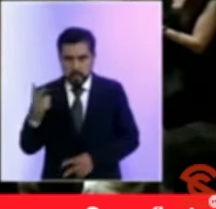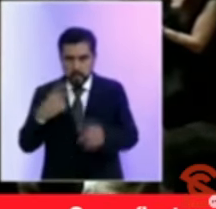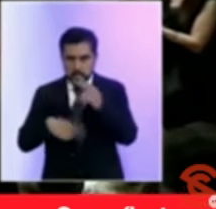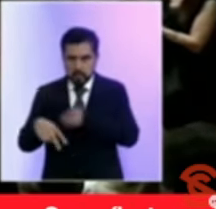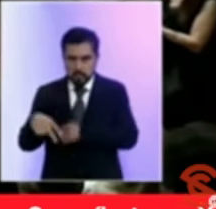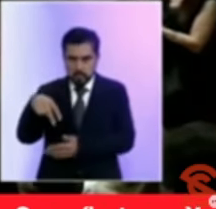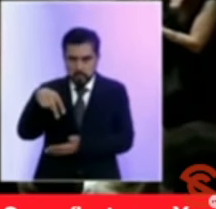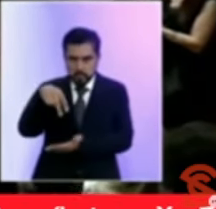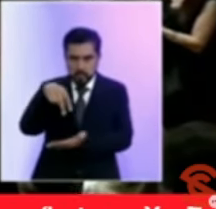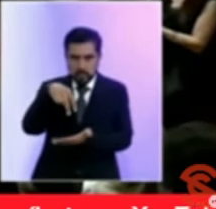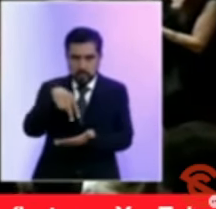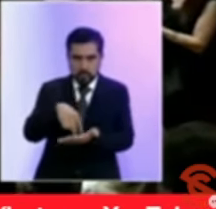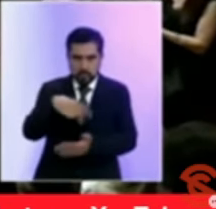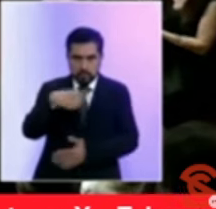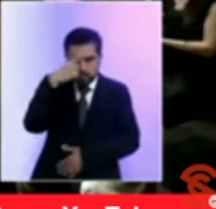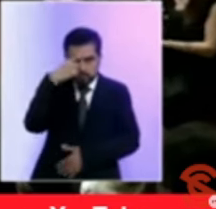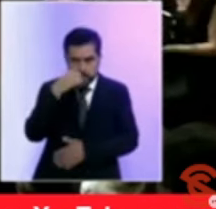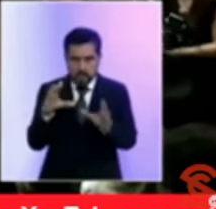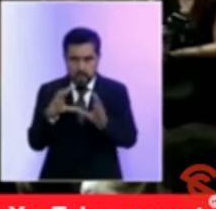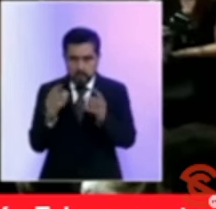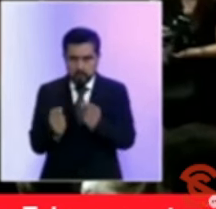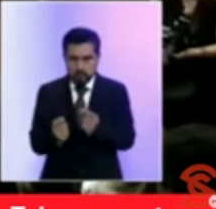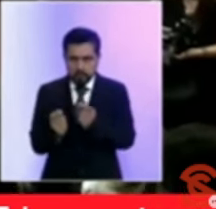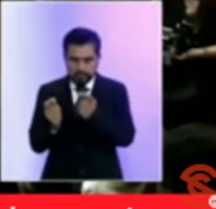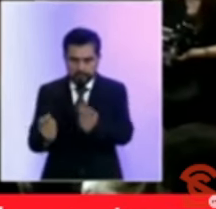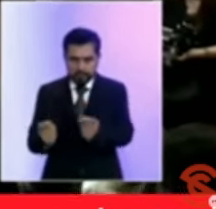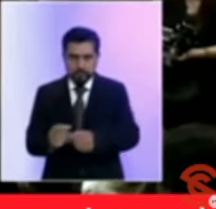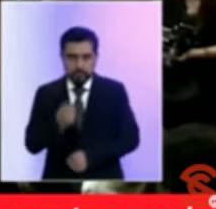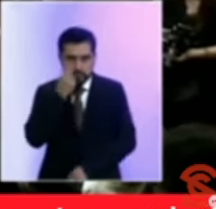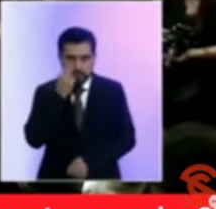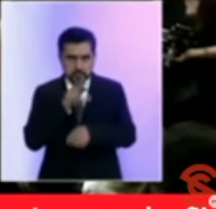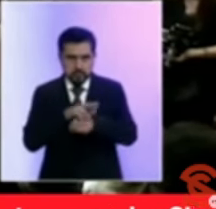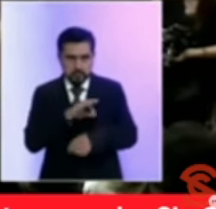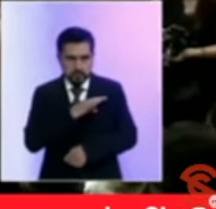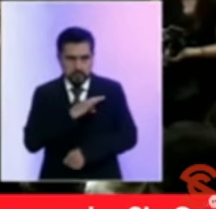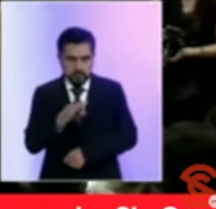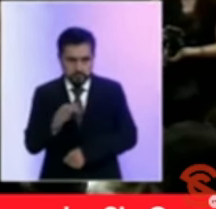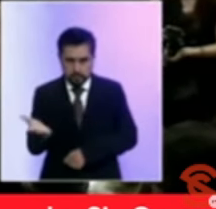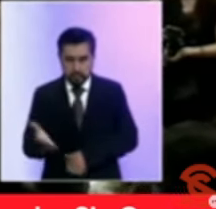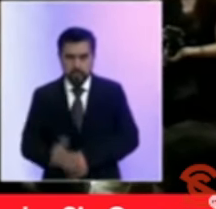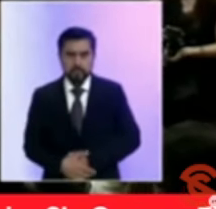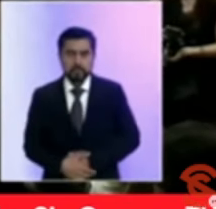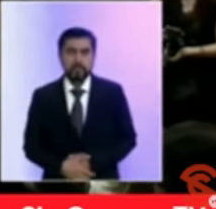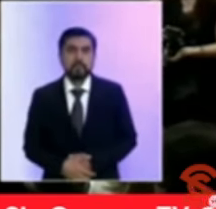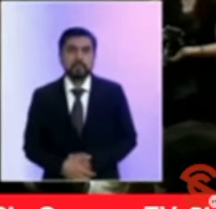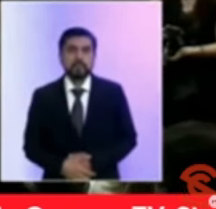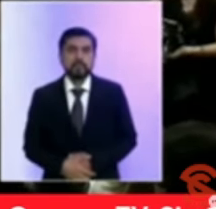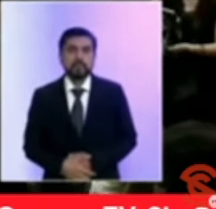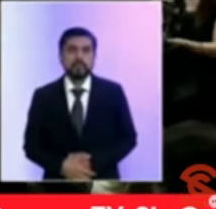pleno para entregar su constancia secretario por favor proceda aor